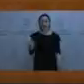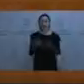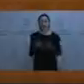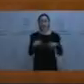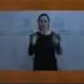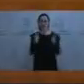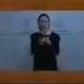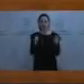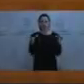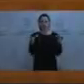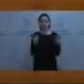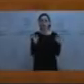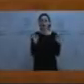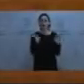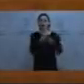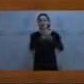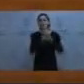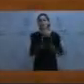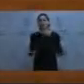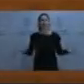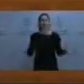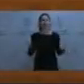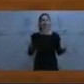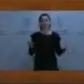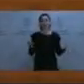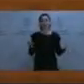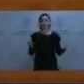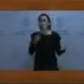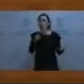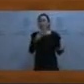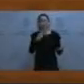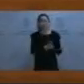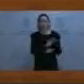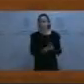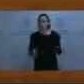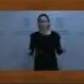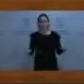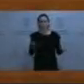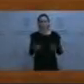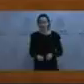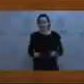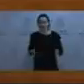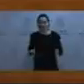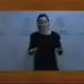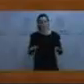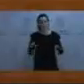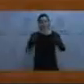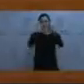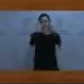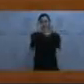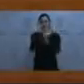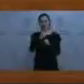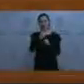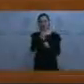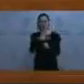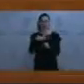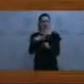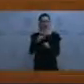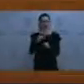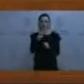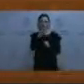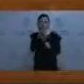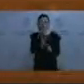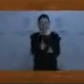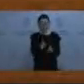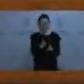o si meten un órdago o nada. Ocultan, sin embargo, ustedes las intenciones. Proponen medidas